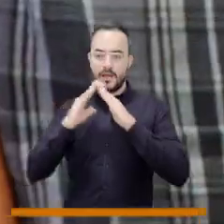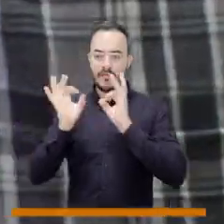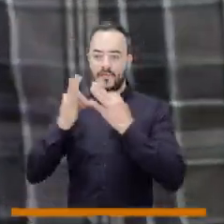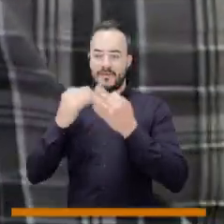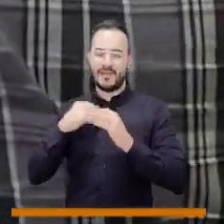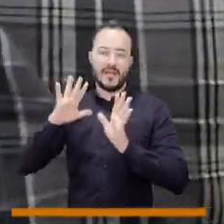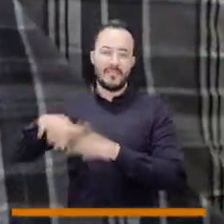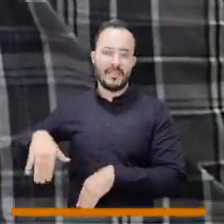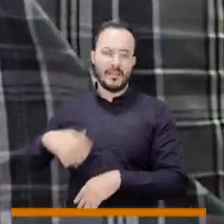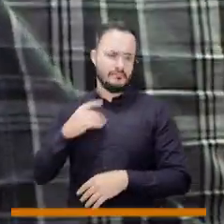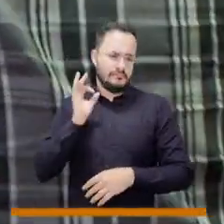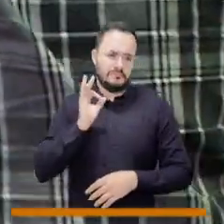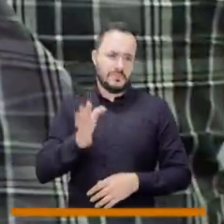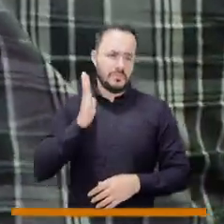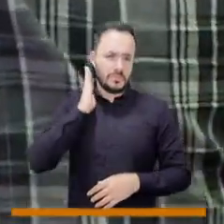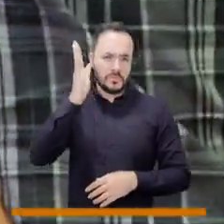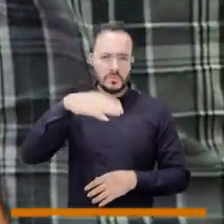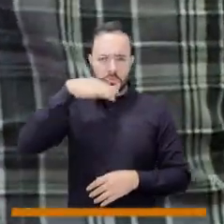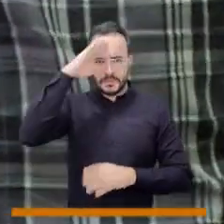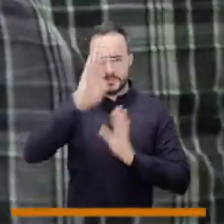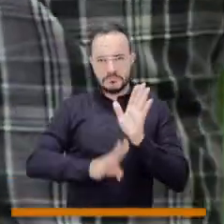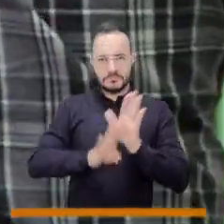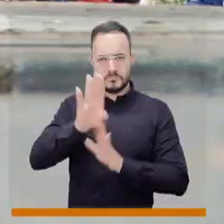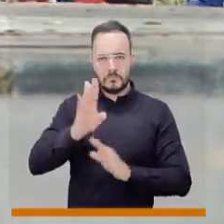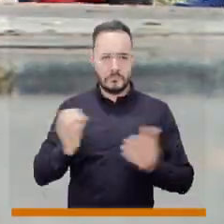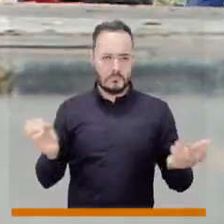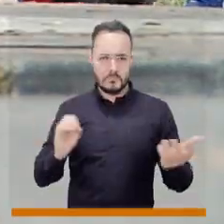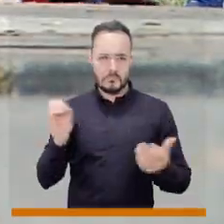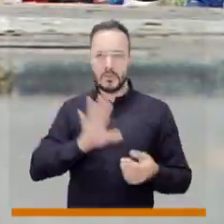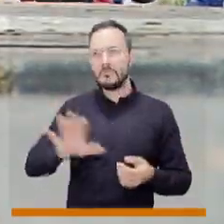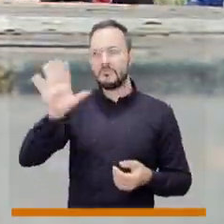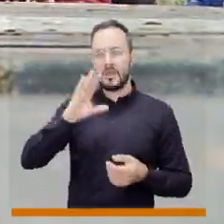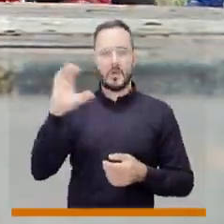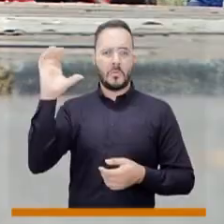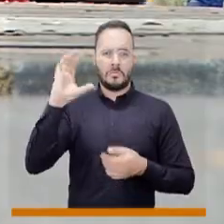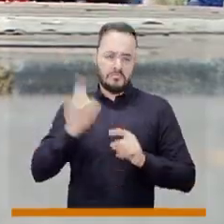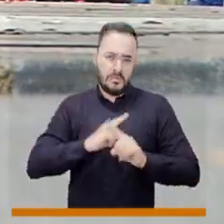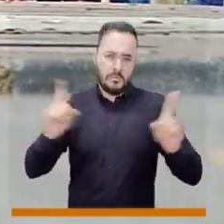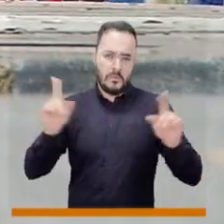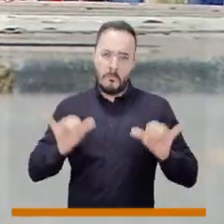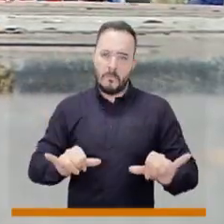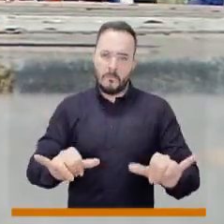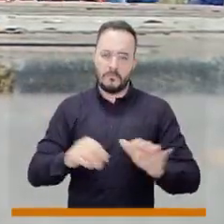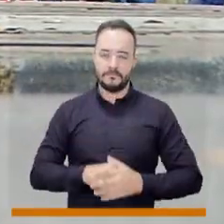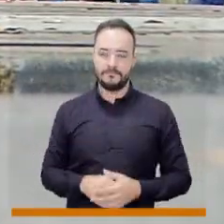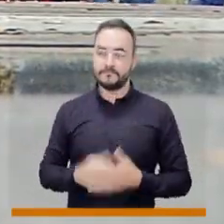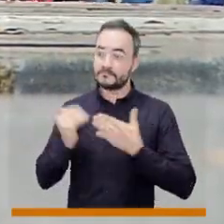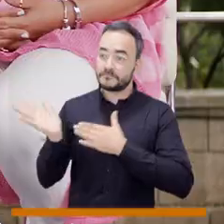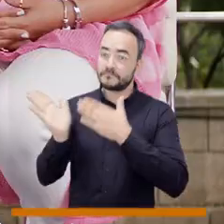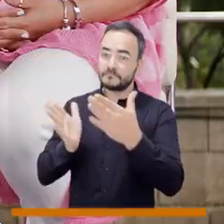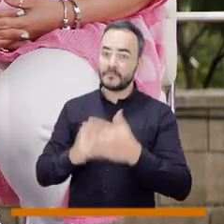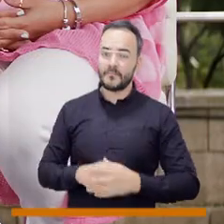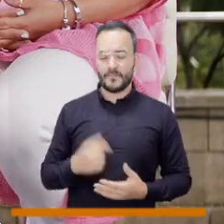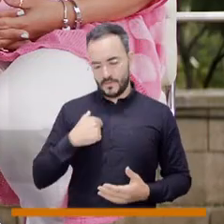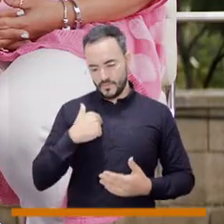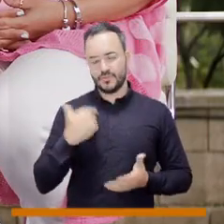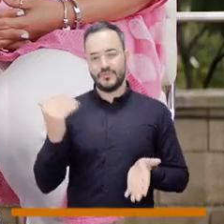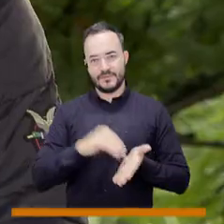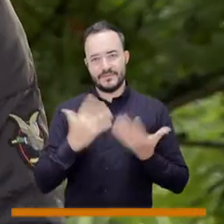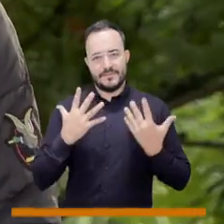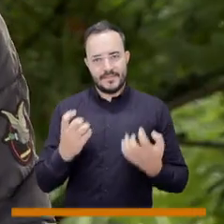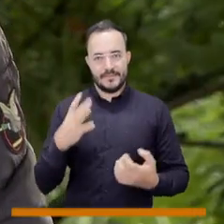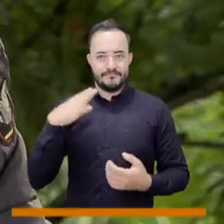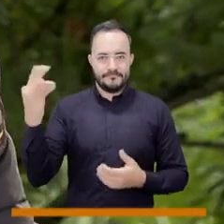familia, no vamos a recuperar el futuro ni de Medellín, ni del departamento, ni del país. Concejal Simón. Sí, yo también quiero